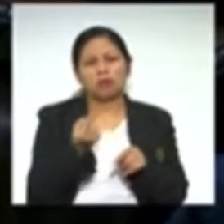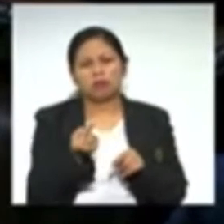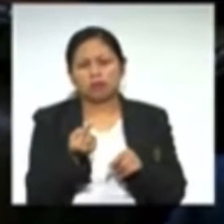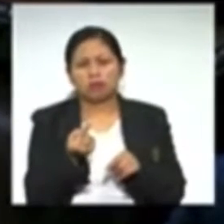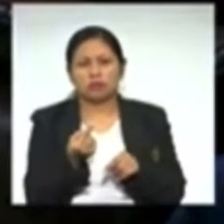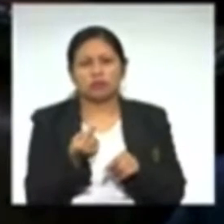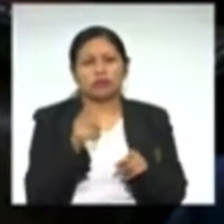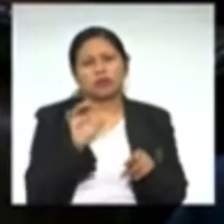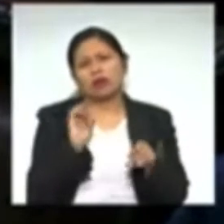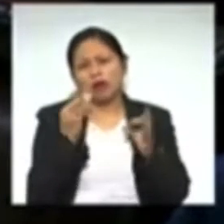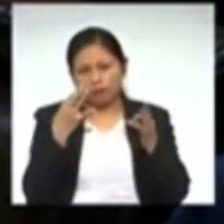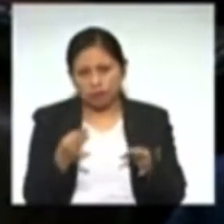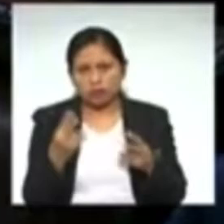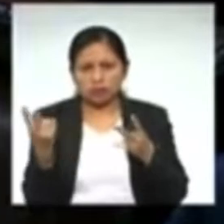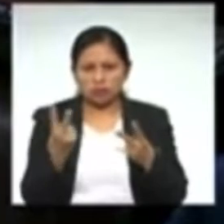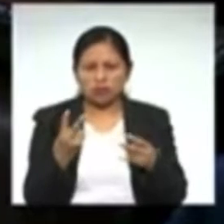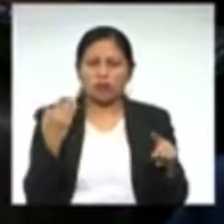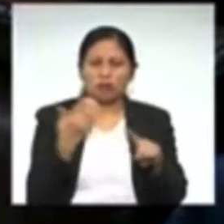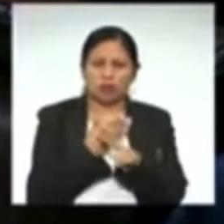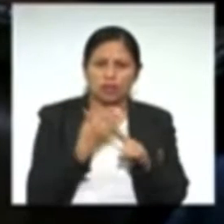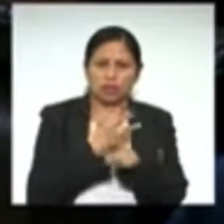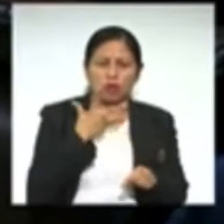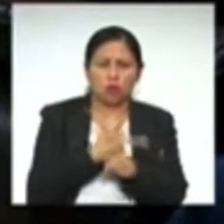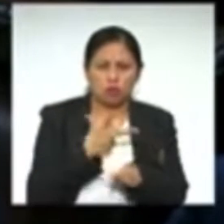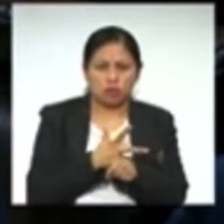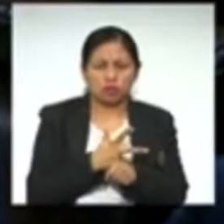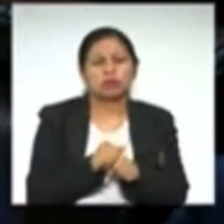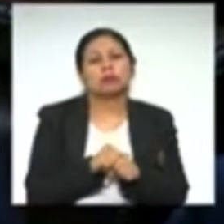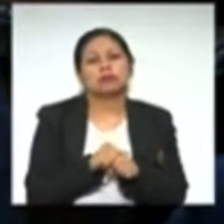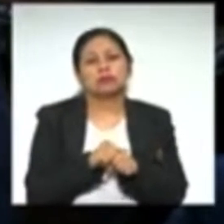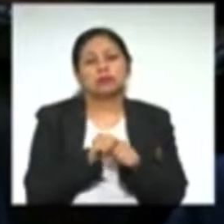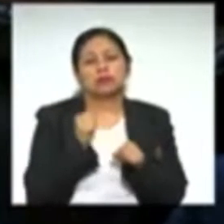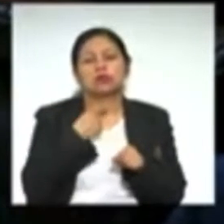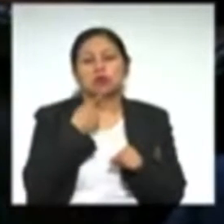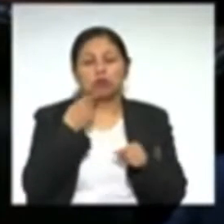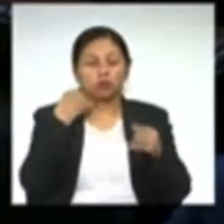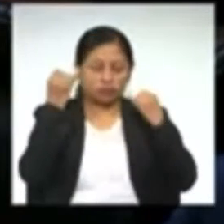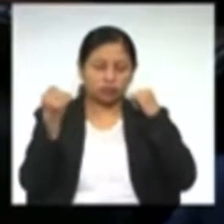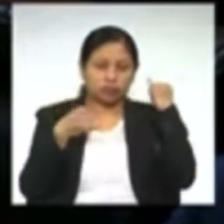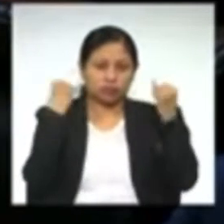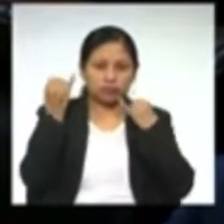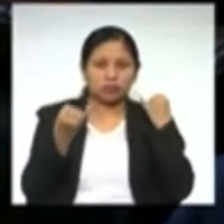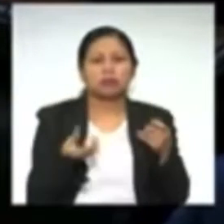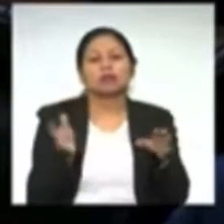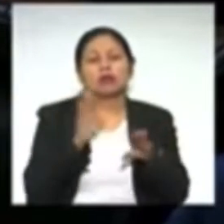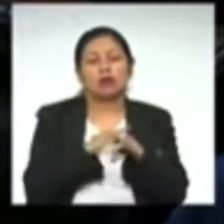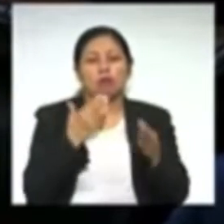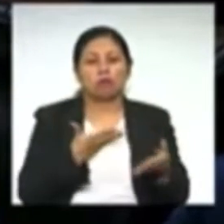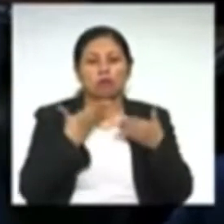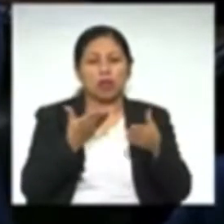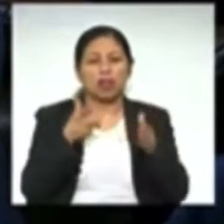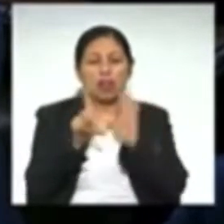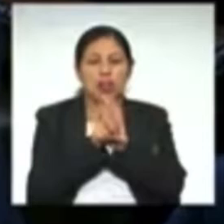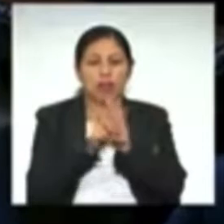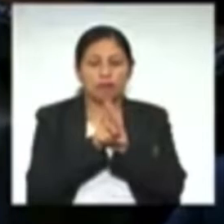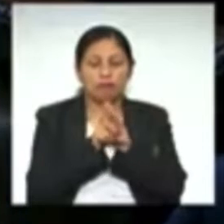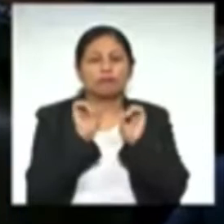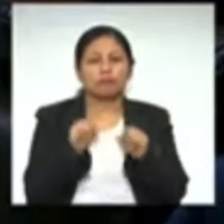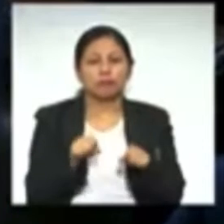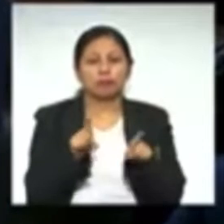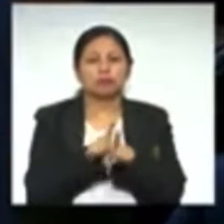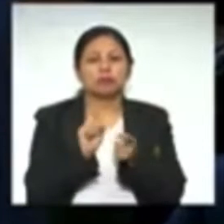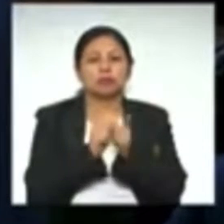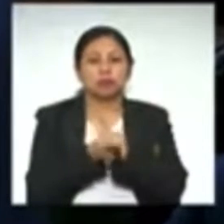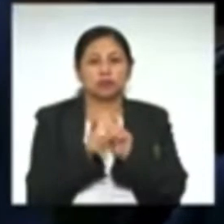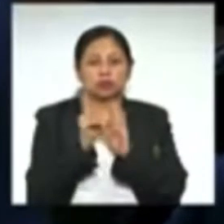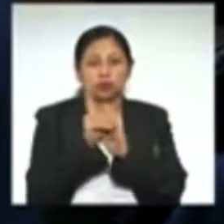argucia que de verdad vino a dañar a los guatemaltecos. Se les ocurrió pasar una ley que se